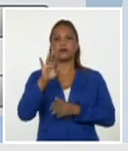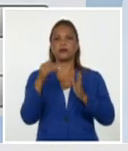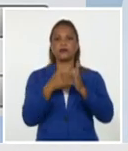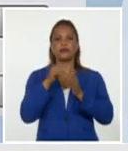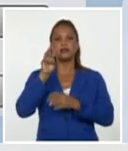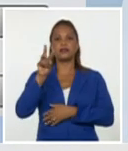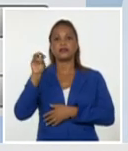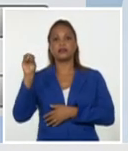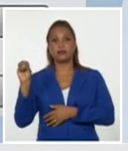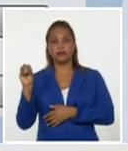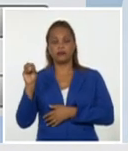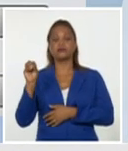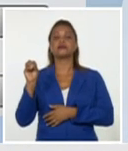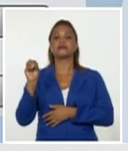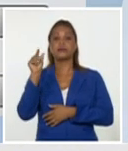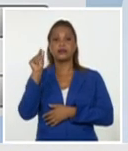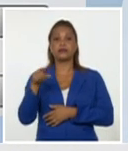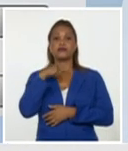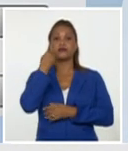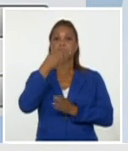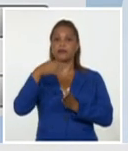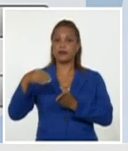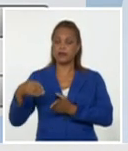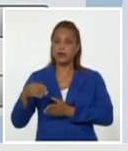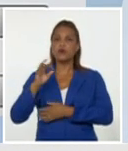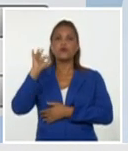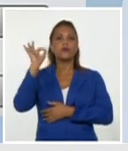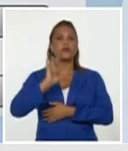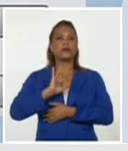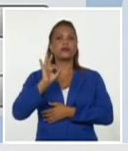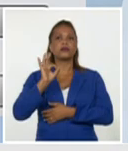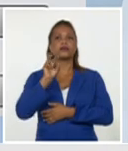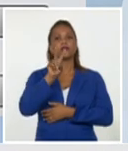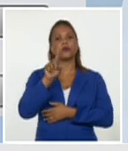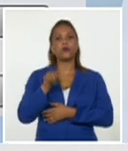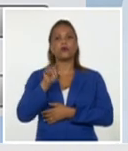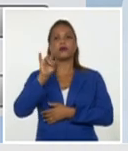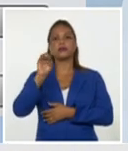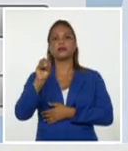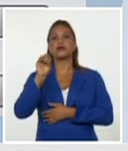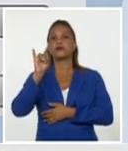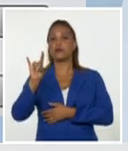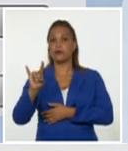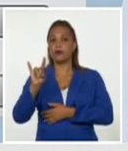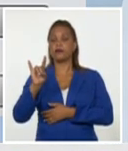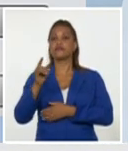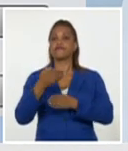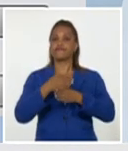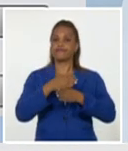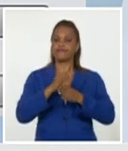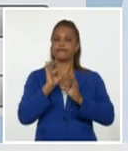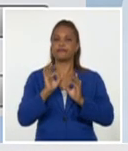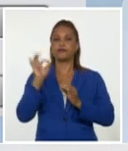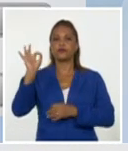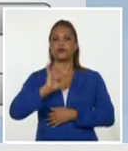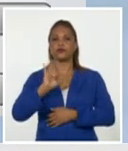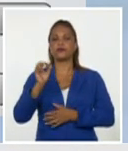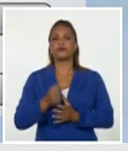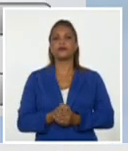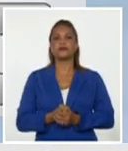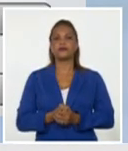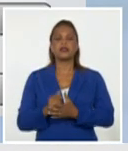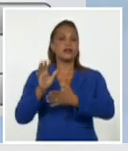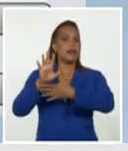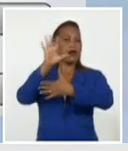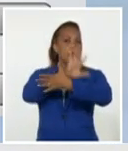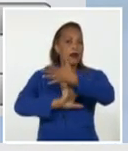3.264.300 fallecidos, una letalidad de 2,09, como ya habíamos ido informando. Las Américas,